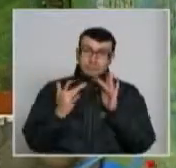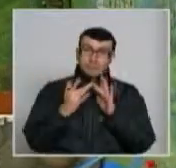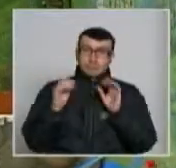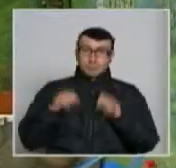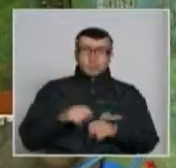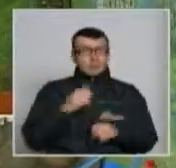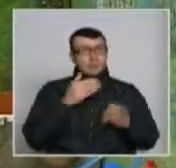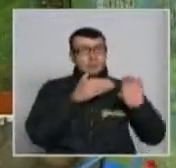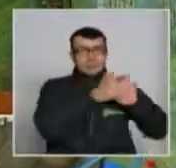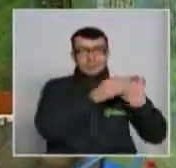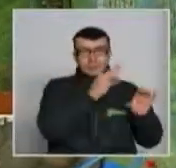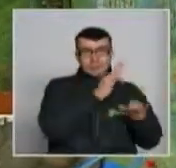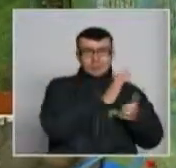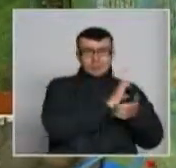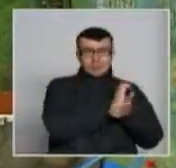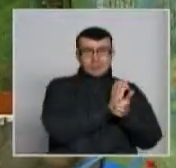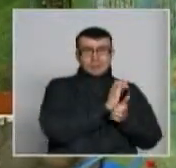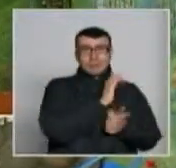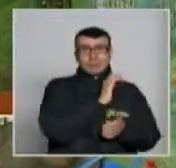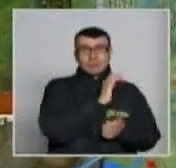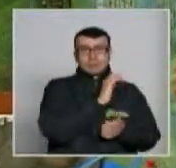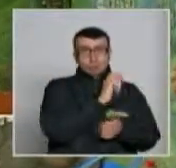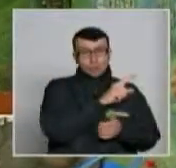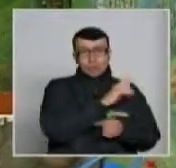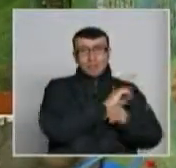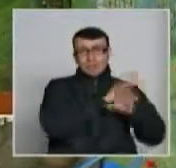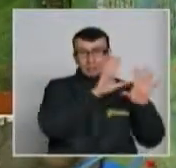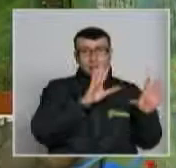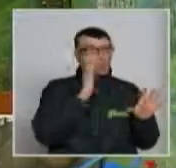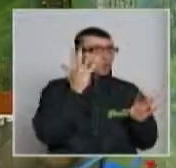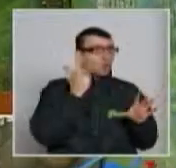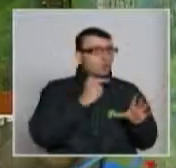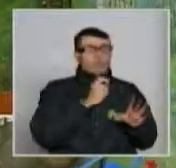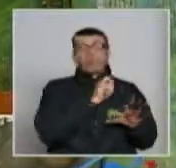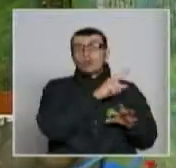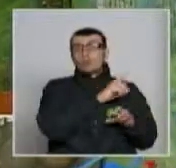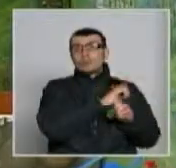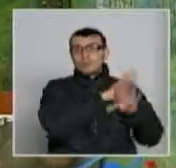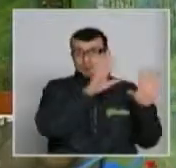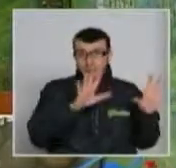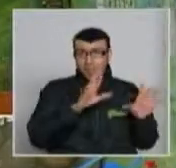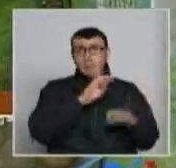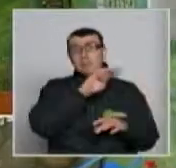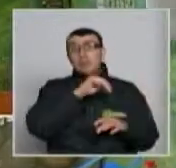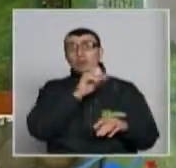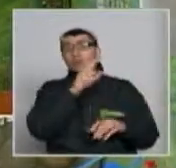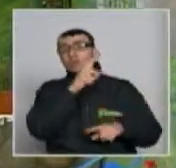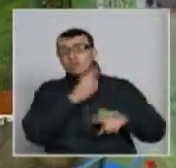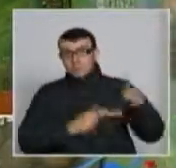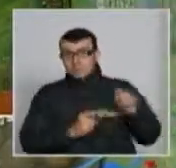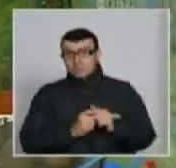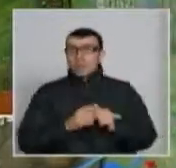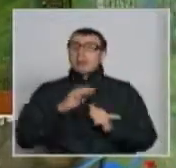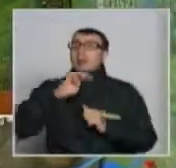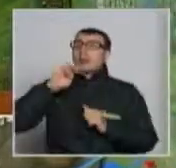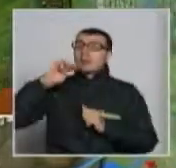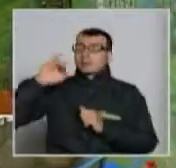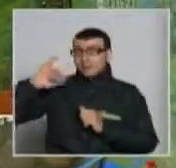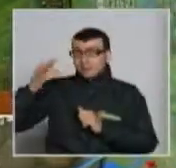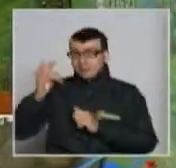en Telepacífico a las 11 de la mañana todos los días, los miércoles 11 y media, y en Telecafé a las 5 de la mañana